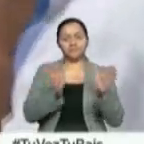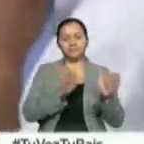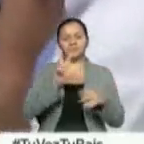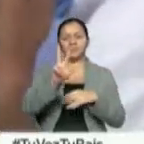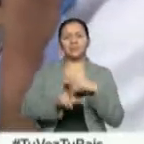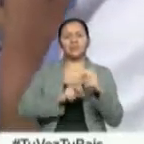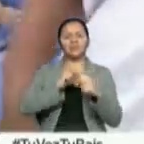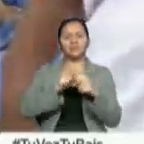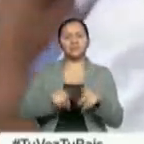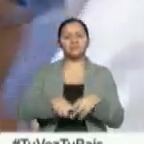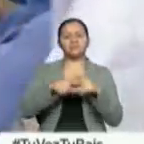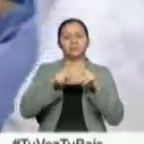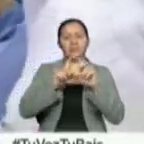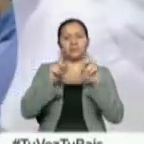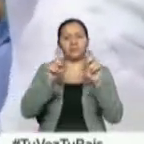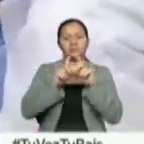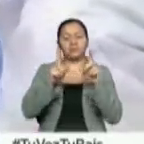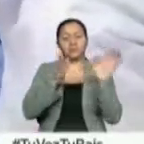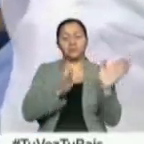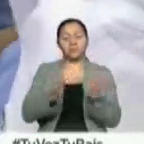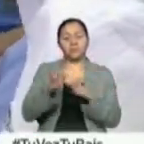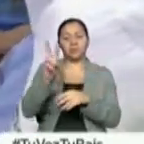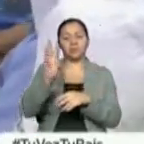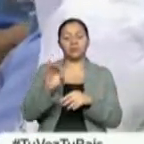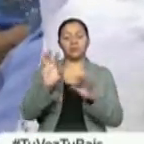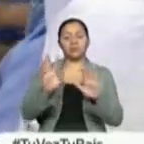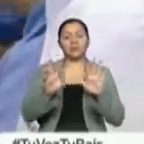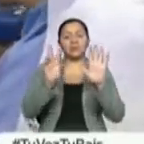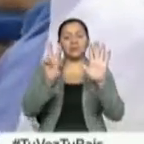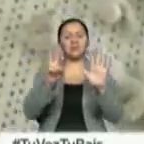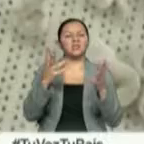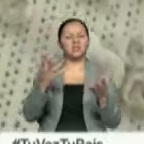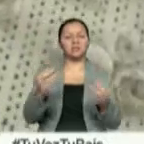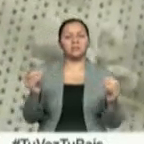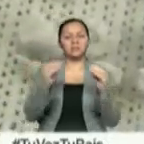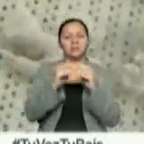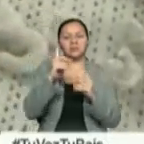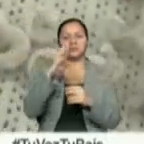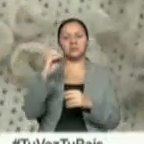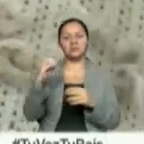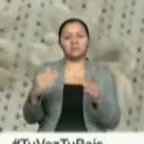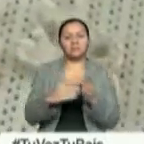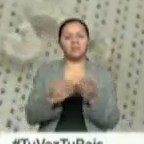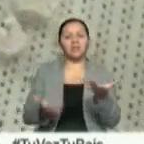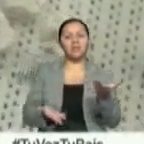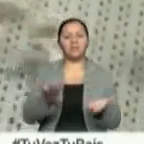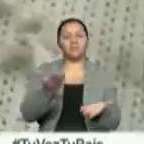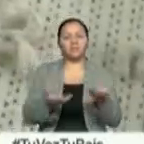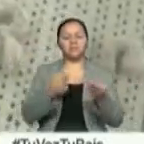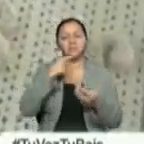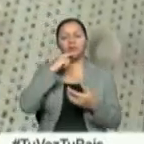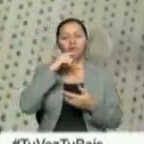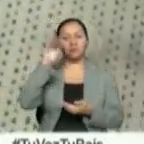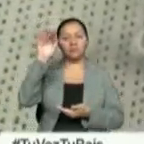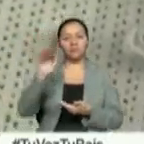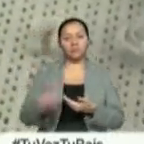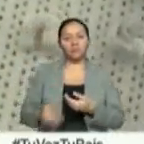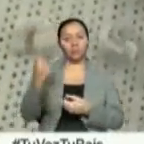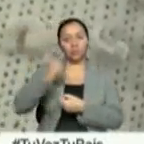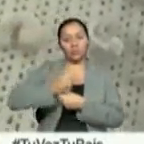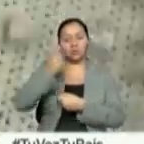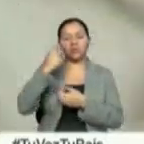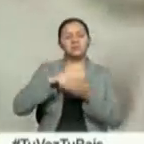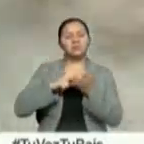años de funcionamiento y los planes para 2017 es generar 100.000 libras más de congelamiento por día lo que significa